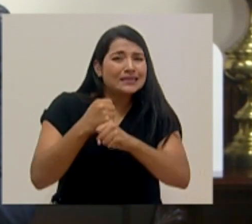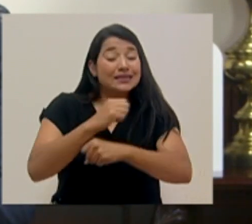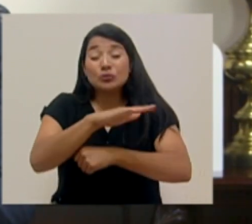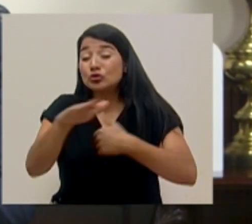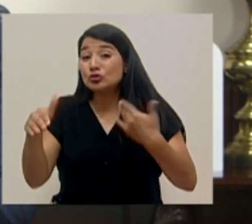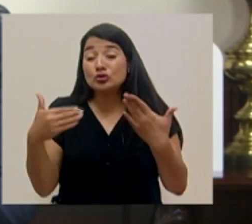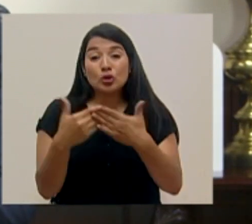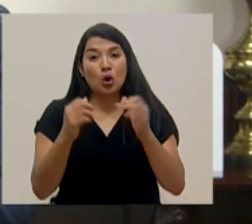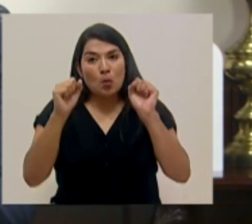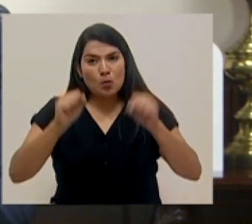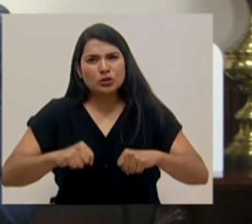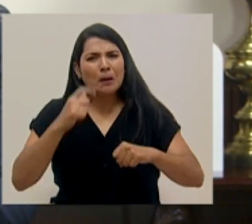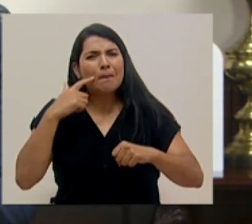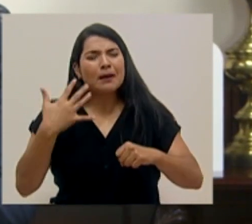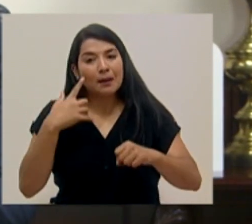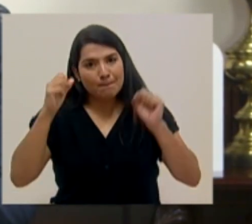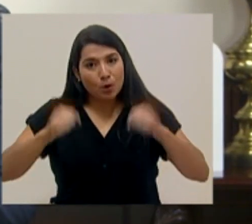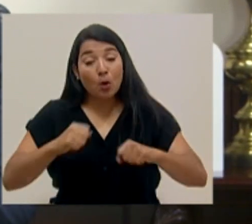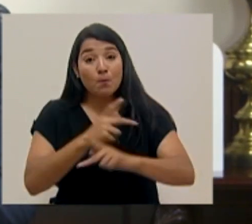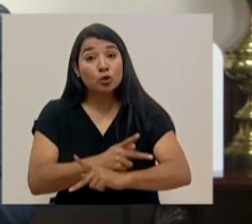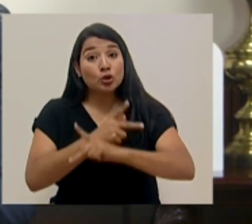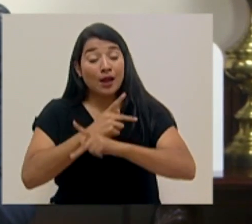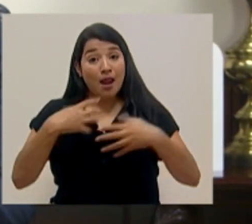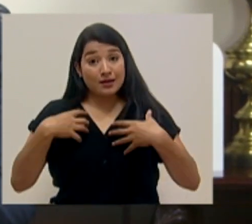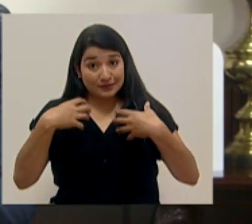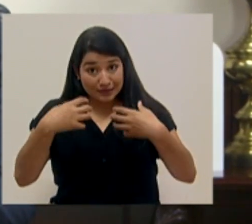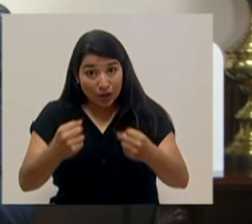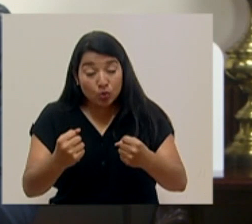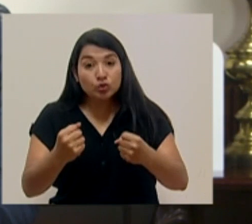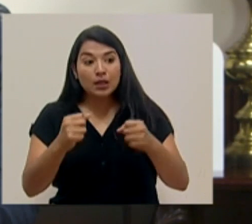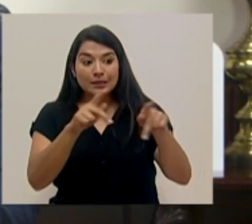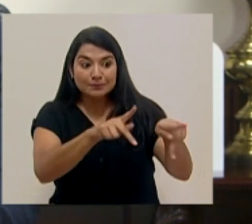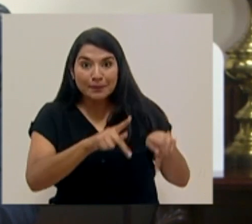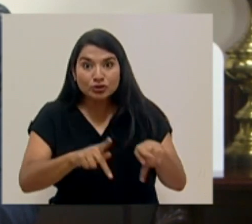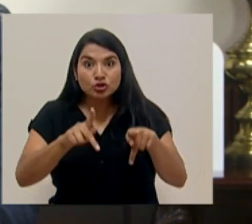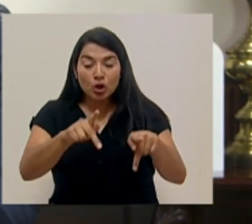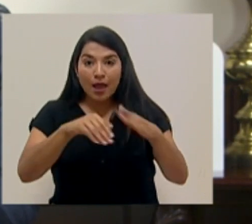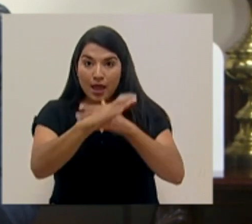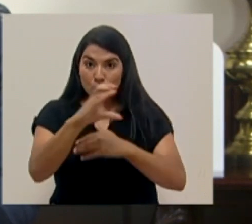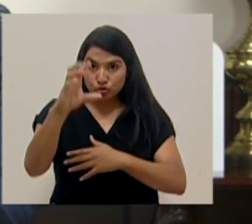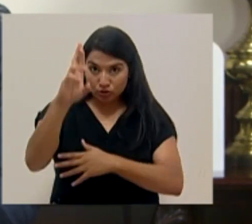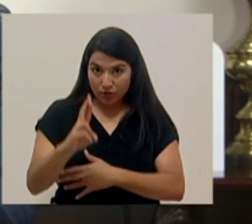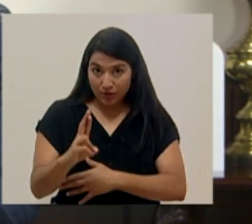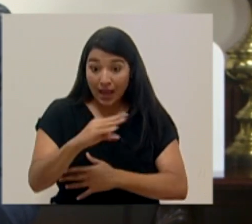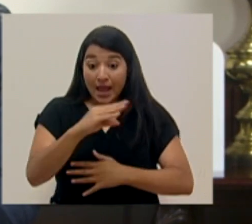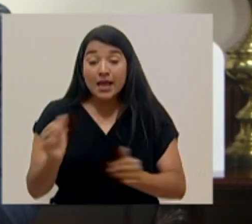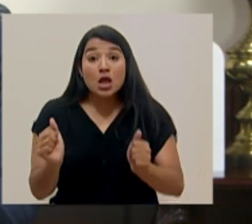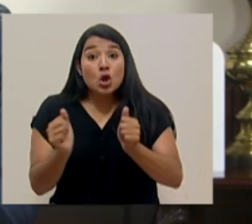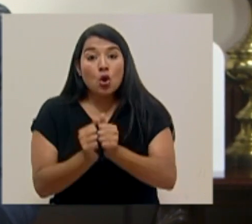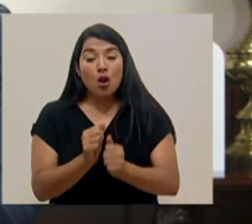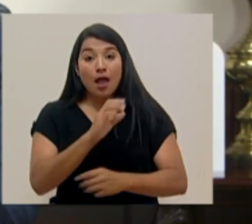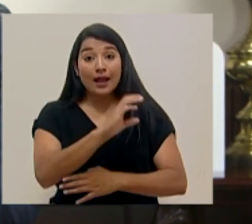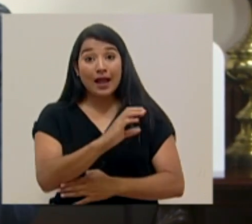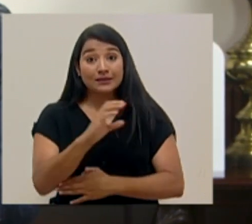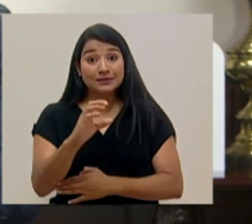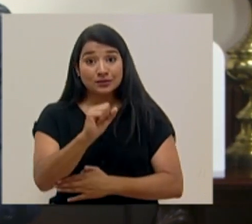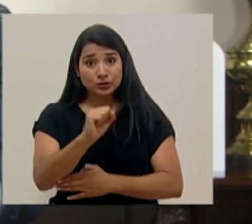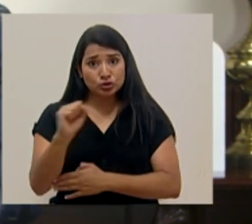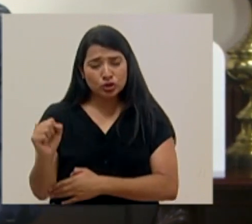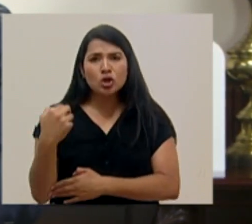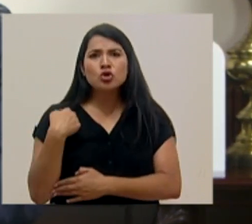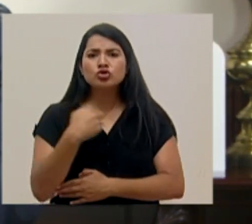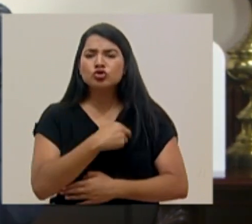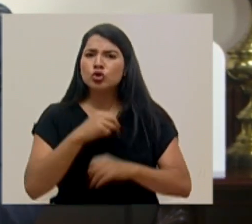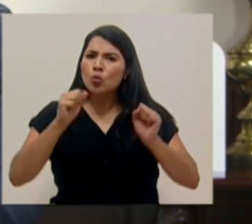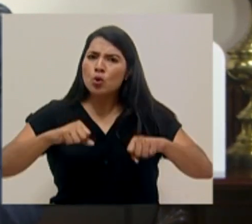nuestro alcance para proteger la salud de la población. Y a través de la Caja Costarricense del Seguro Social, hemos